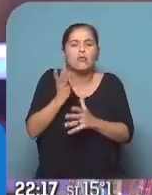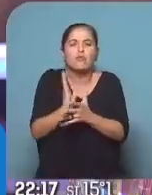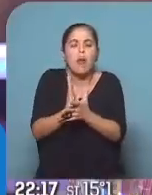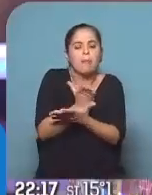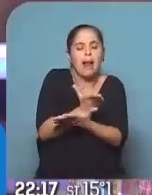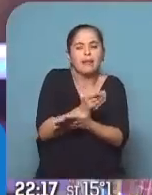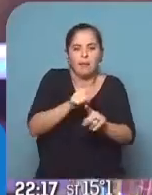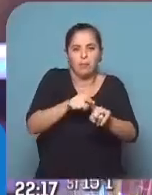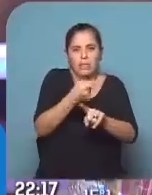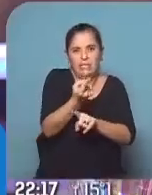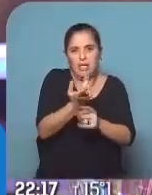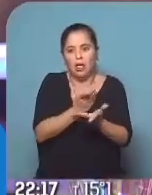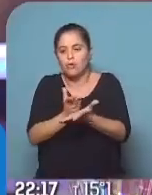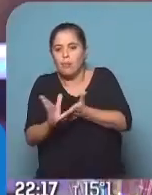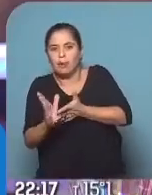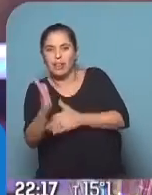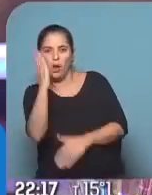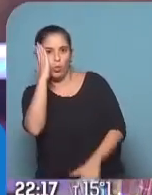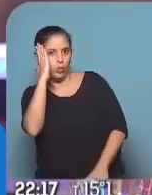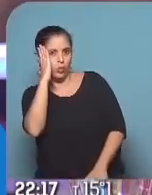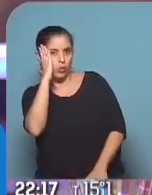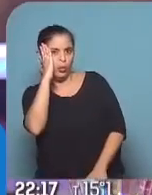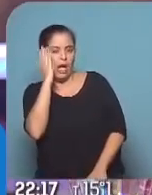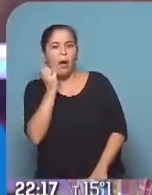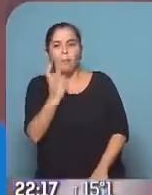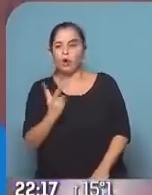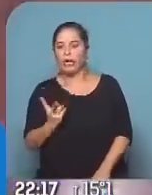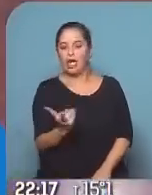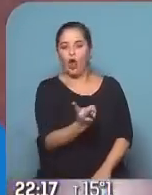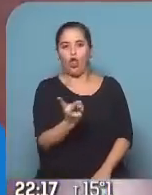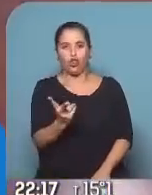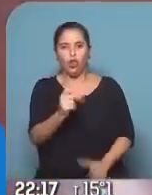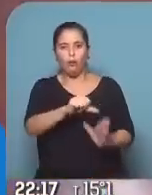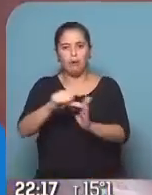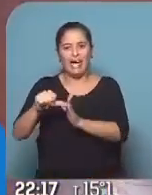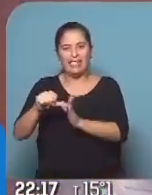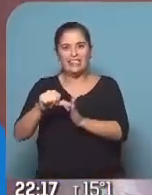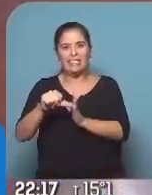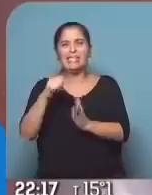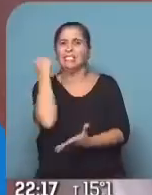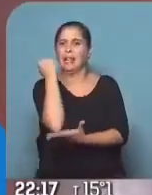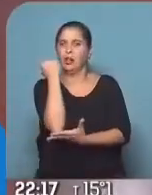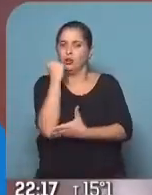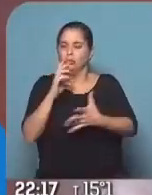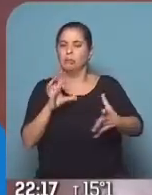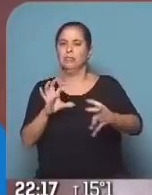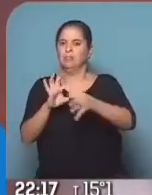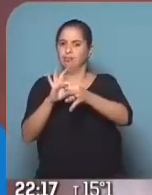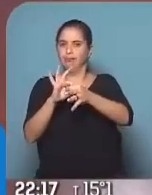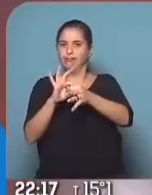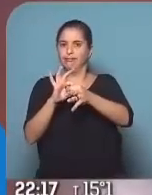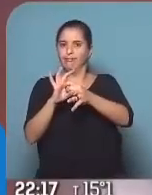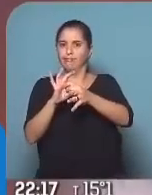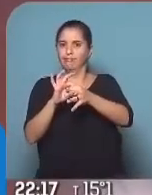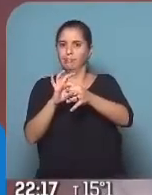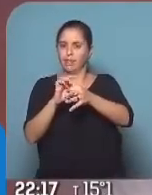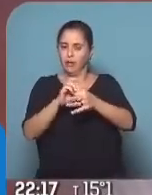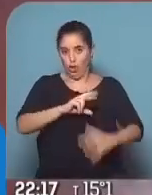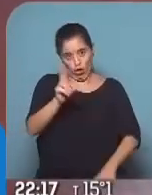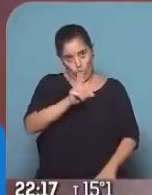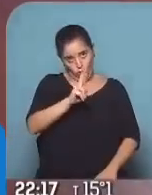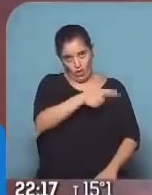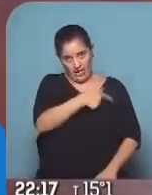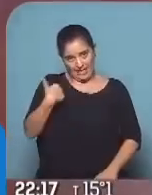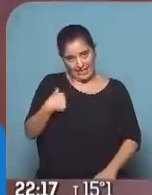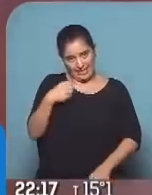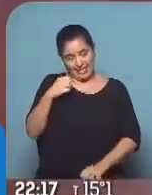resuelve, porque están tan ligadas a las economías que hay yuanes depositados en los Estados Unidos y muchos dólares en China.